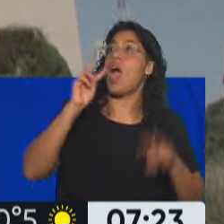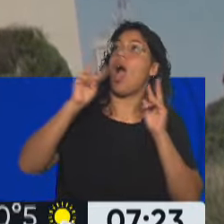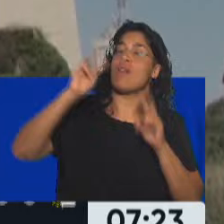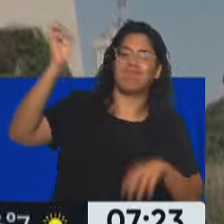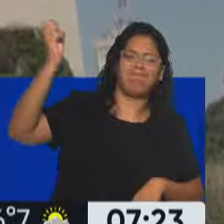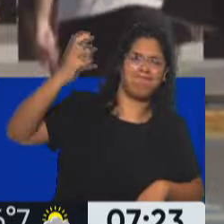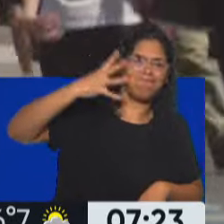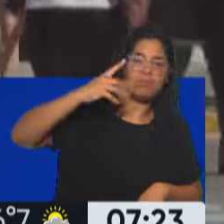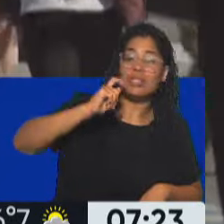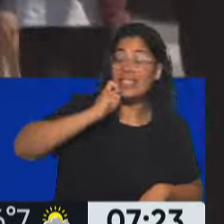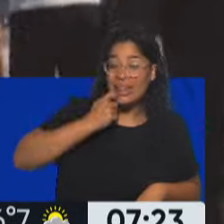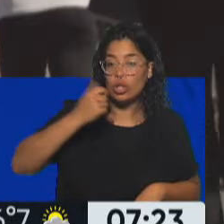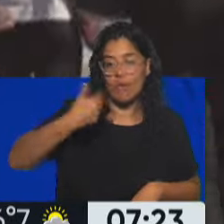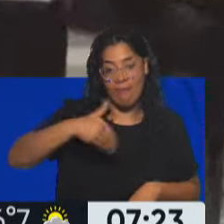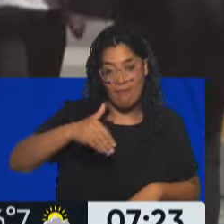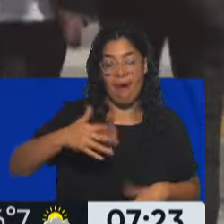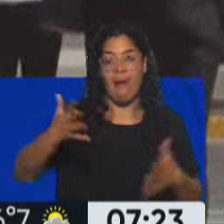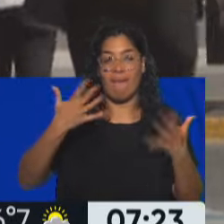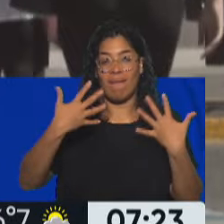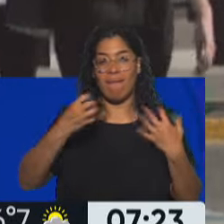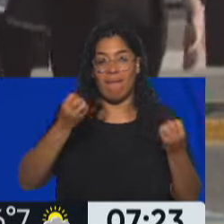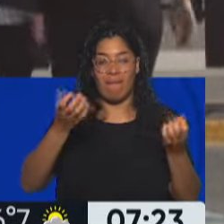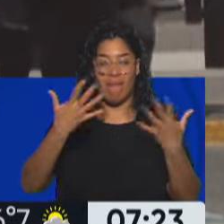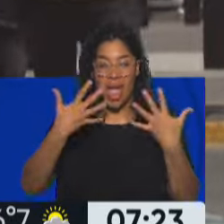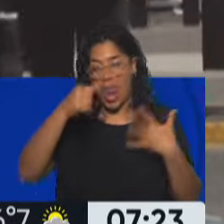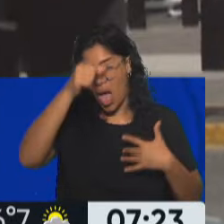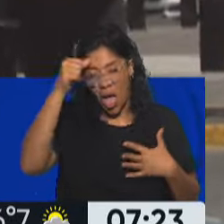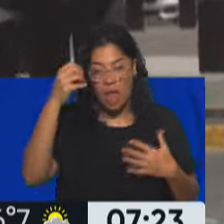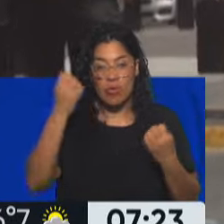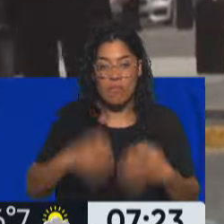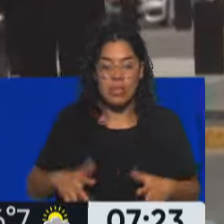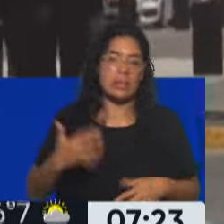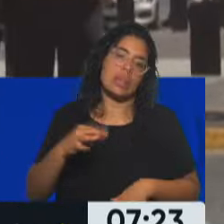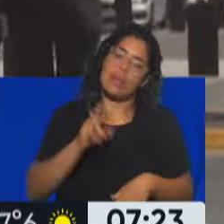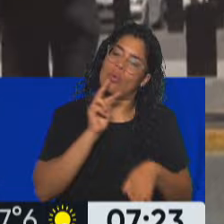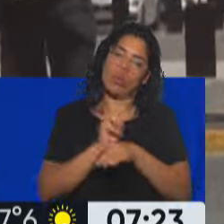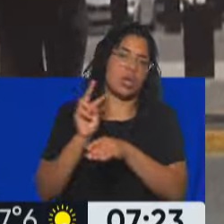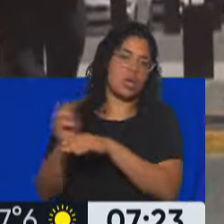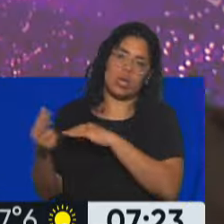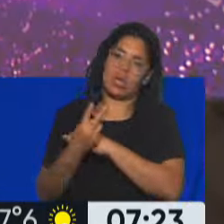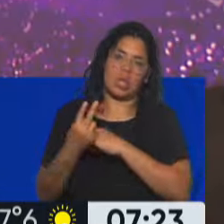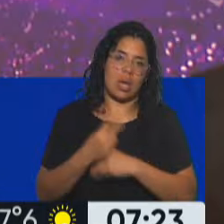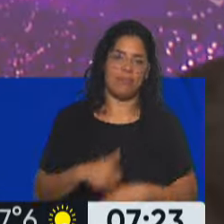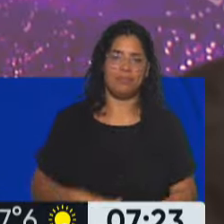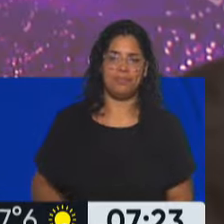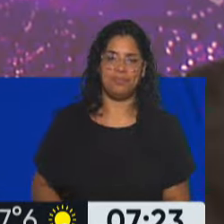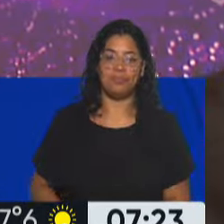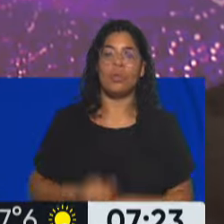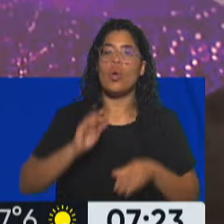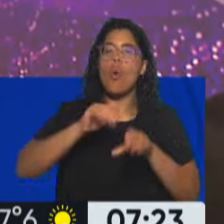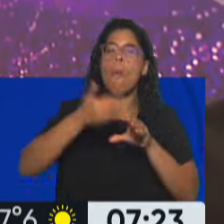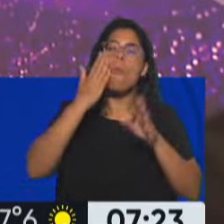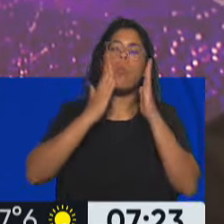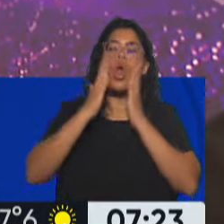lindo, se viene el verano y la idea es protegerse porque está comprobado que previene muchos cánceres de piel. Los protectores tienen